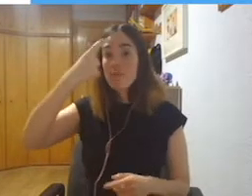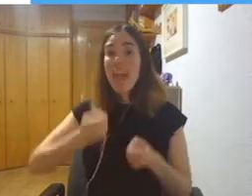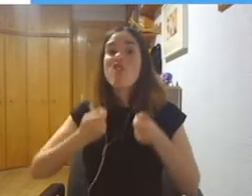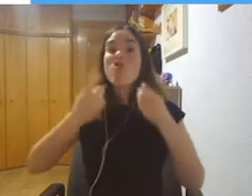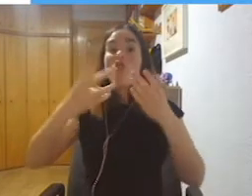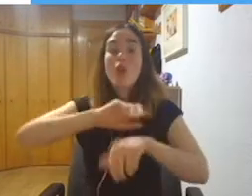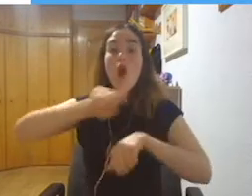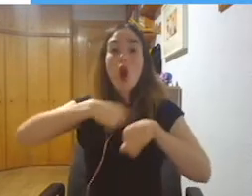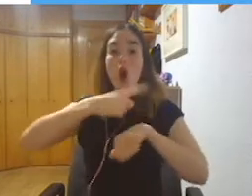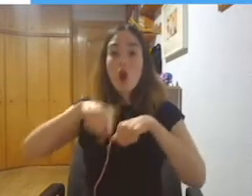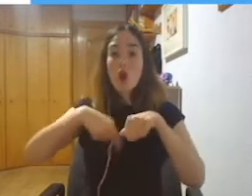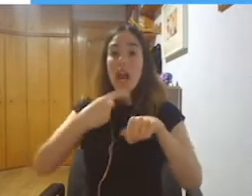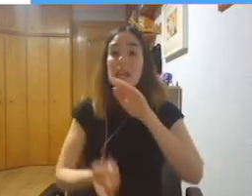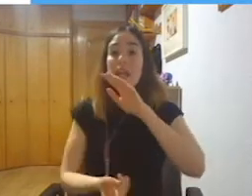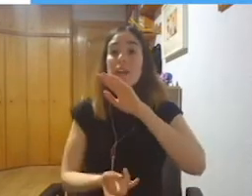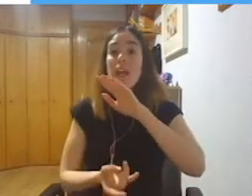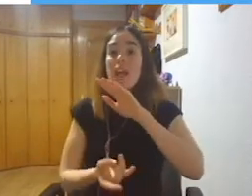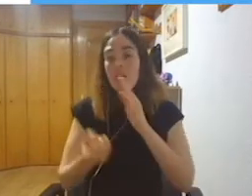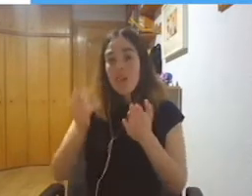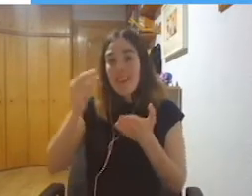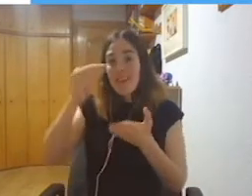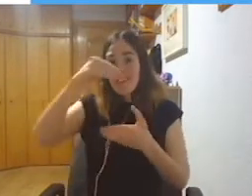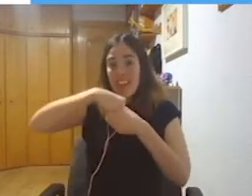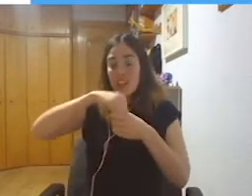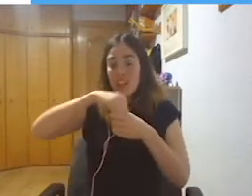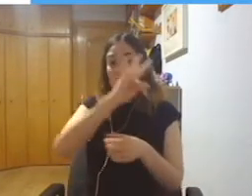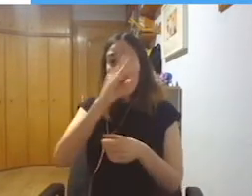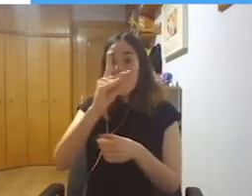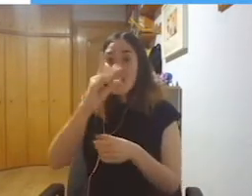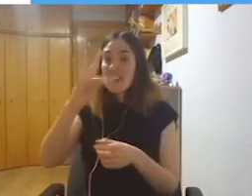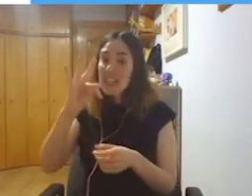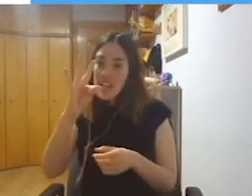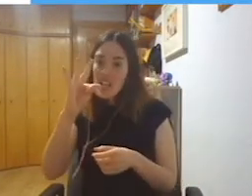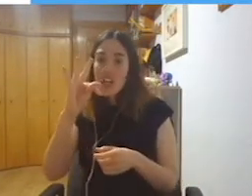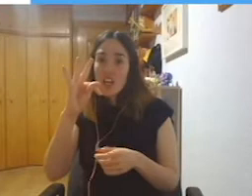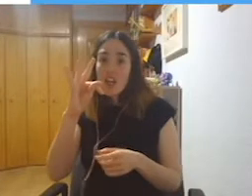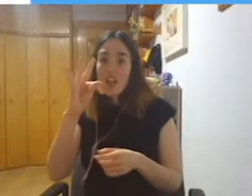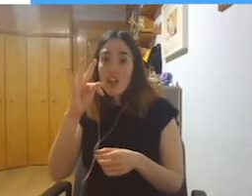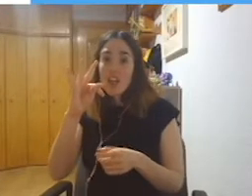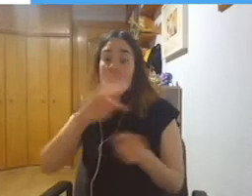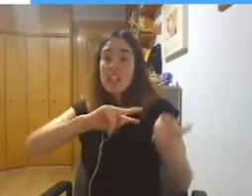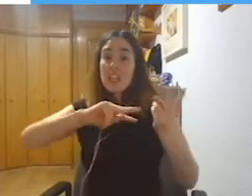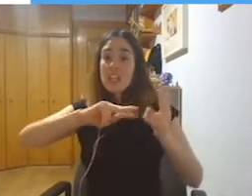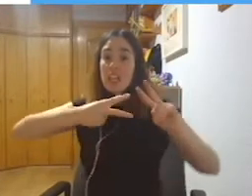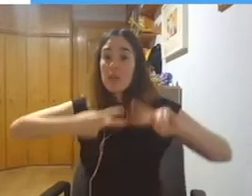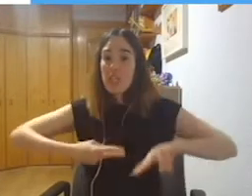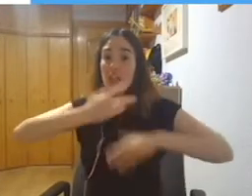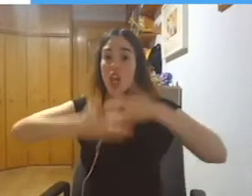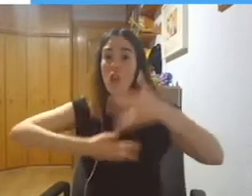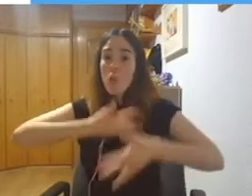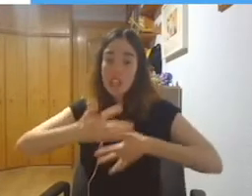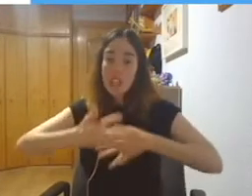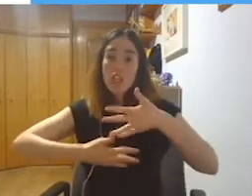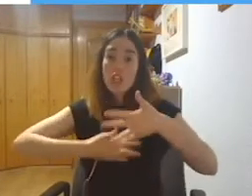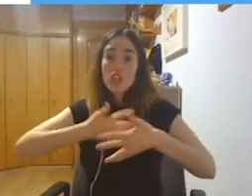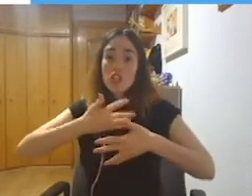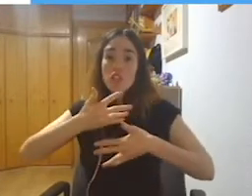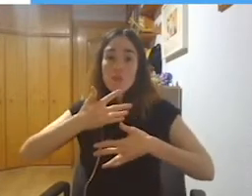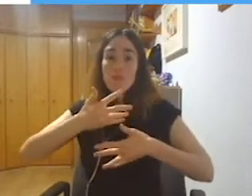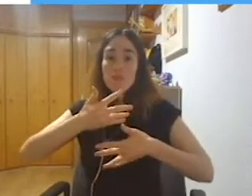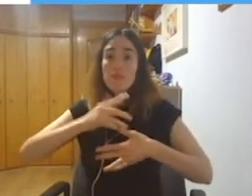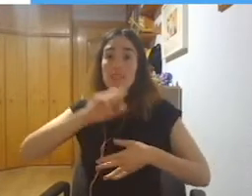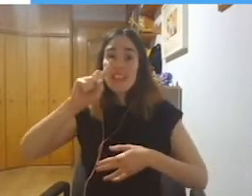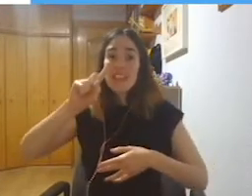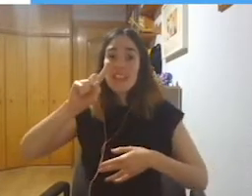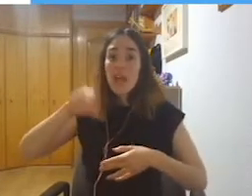horas que aparecen en la TDT es con interpretación a lengua de signos, pues